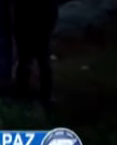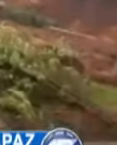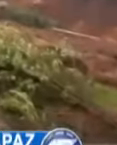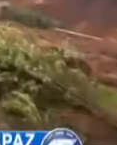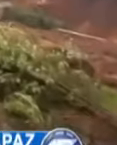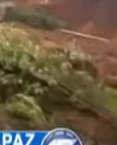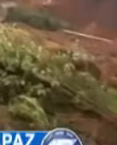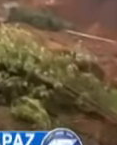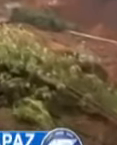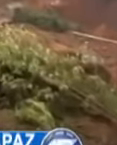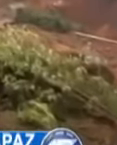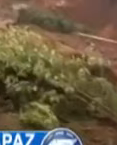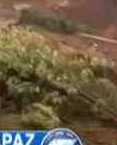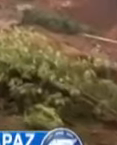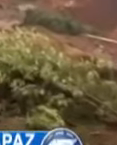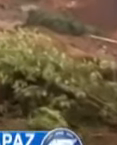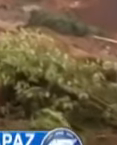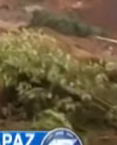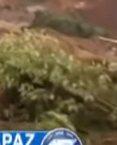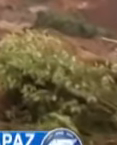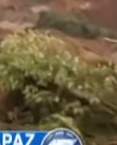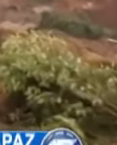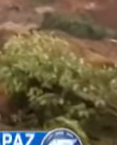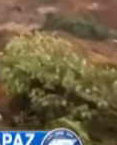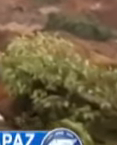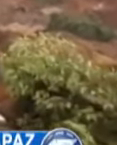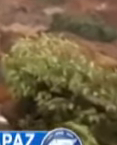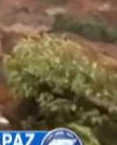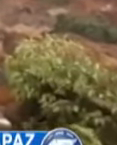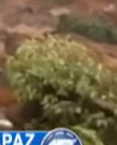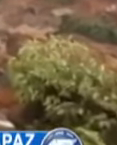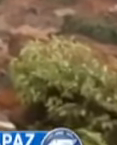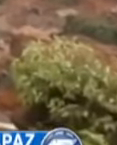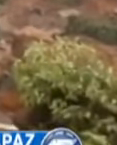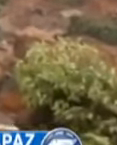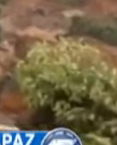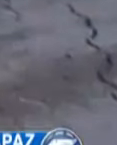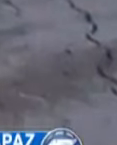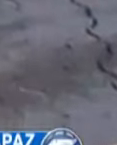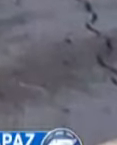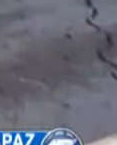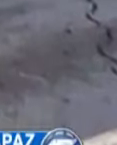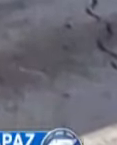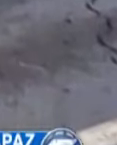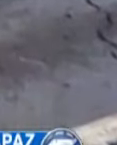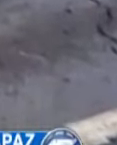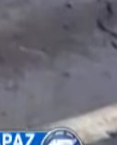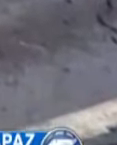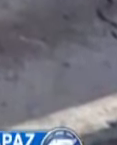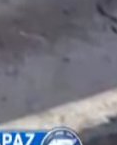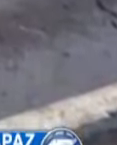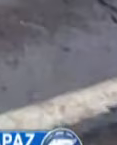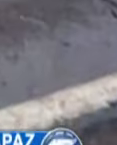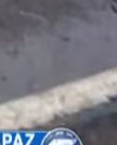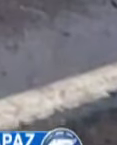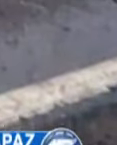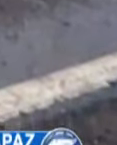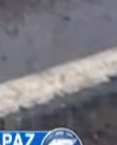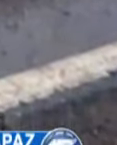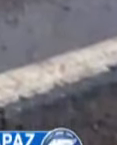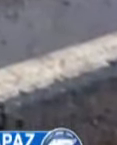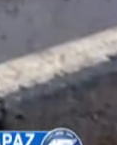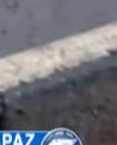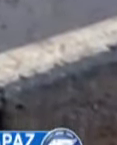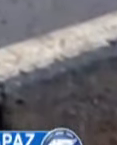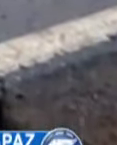pluvial provocaran el colapso de la carretera que conduce a Púrula, Baja Verapaz. El socavamiento fue de 30 metros aproximadamente.